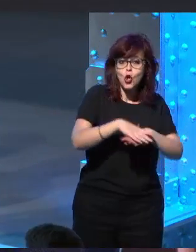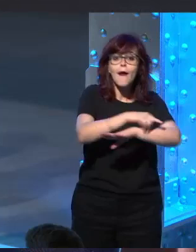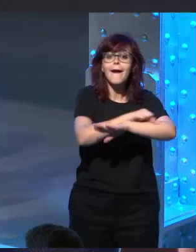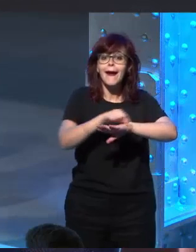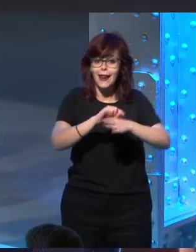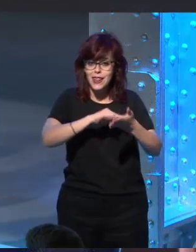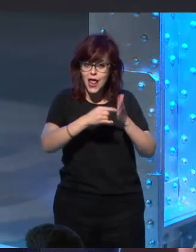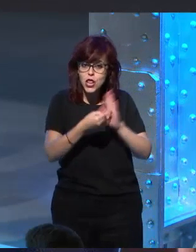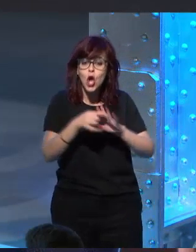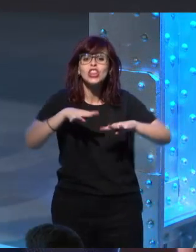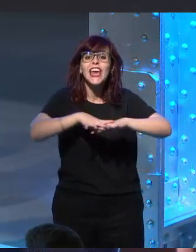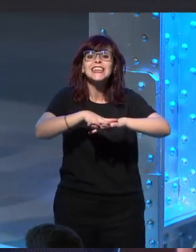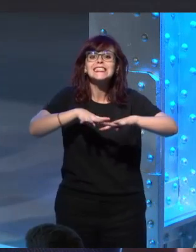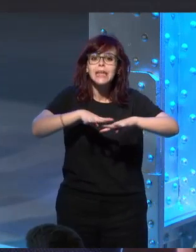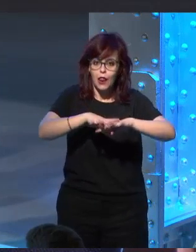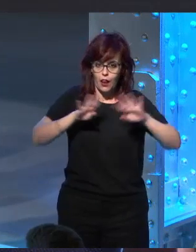ingeniero textil.